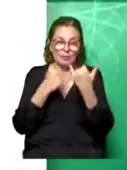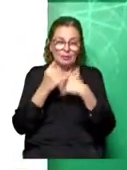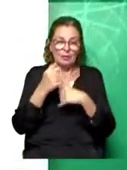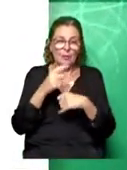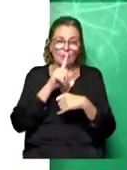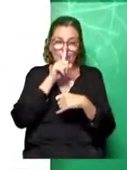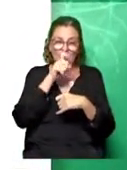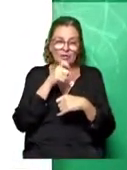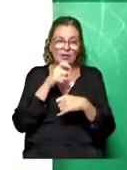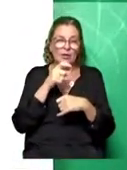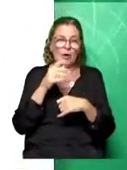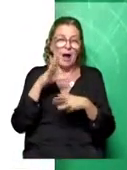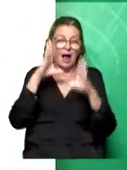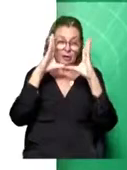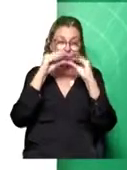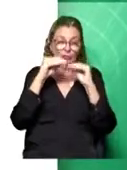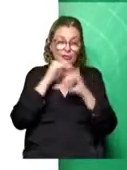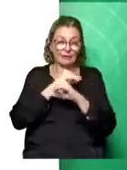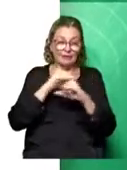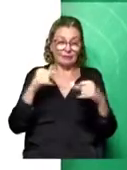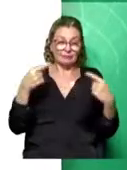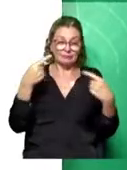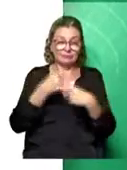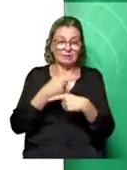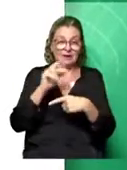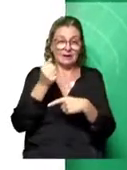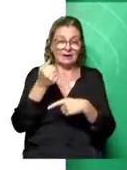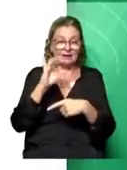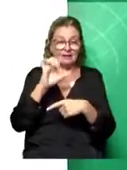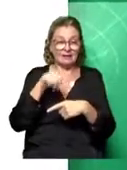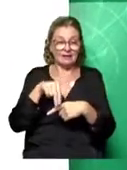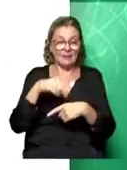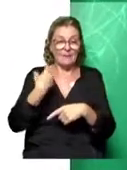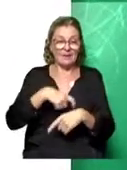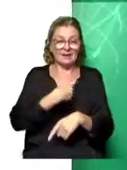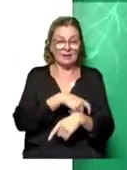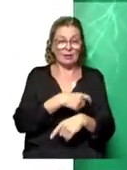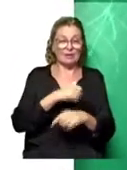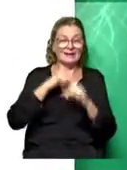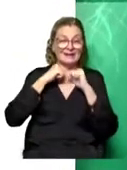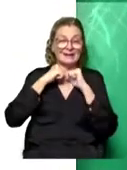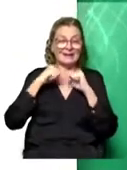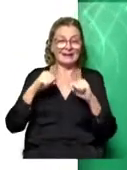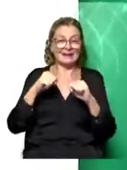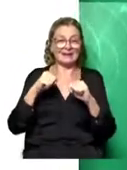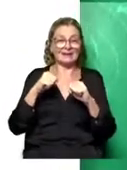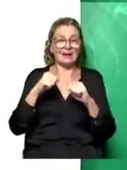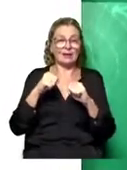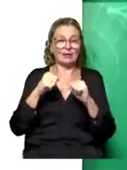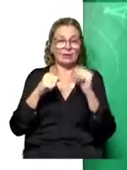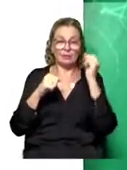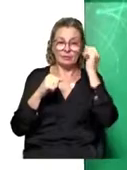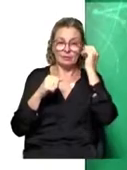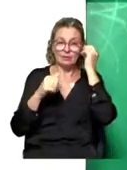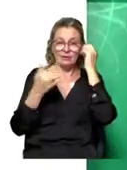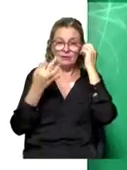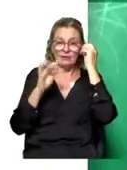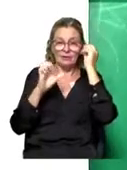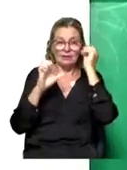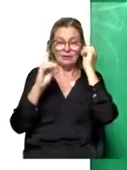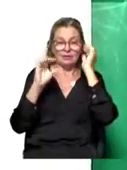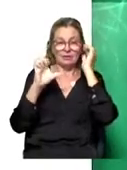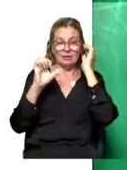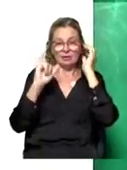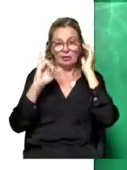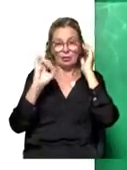Montevideo Portal, anoche, finalizado el partido entre Racing y Peñarol, el secretario general de la Asociación Civil de Racing, Federico Seijas, le arrojó